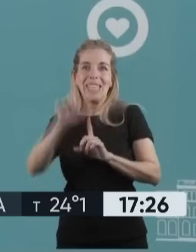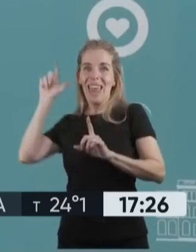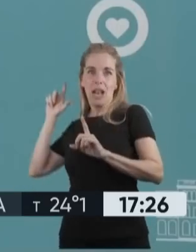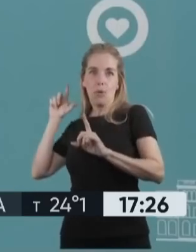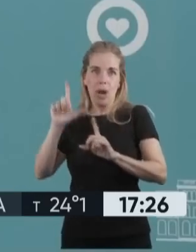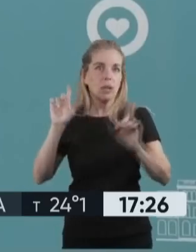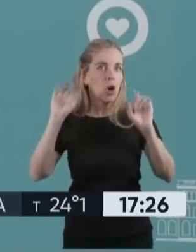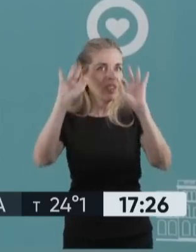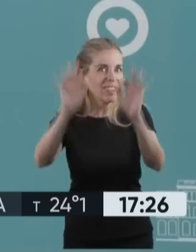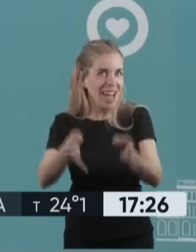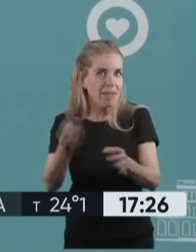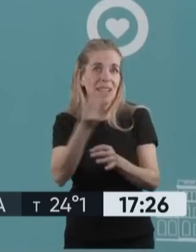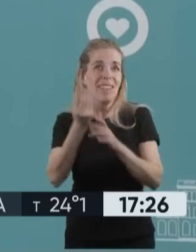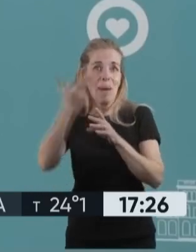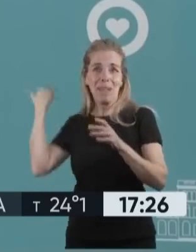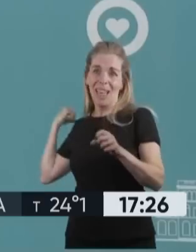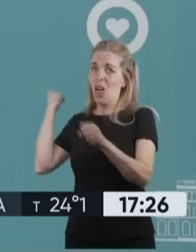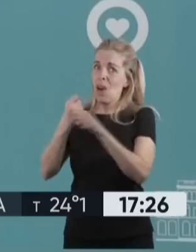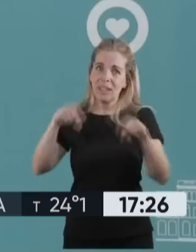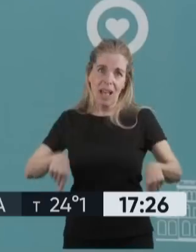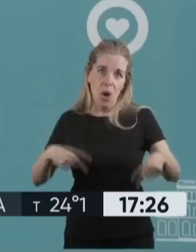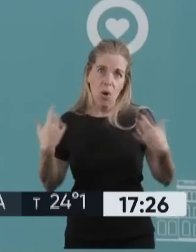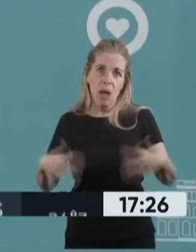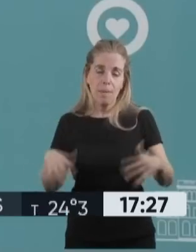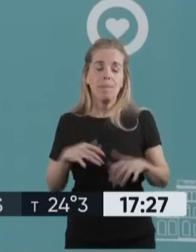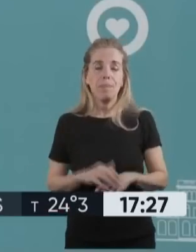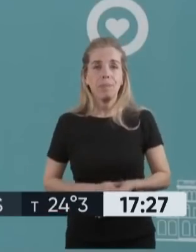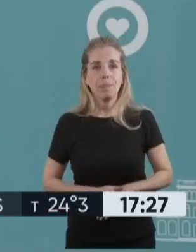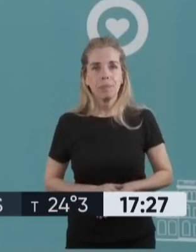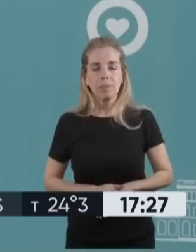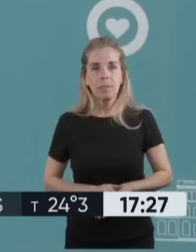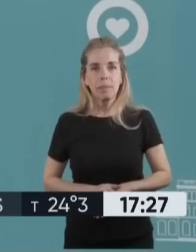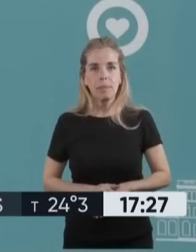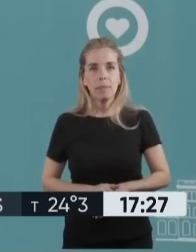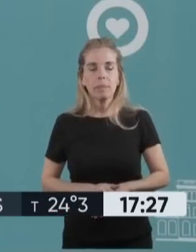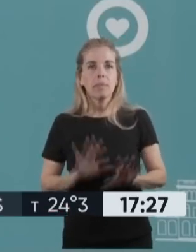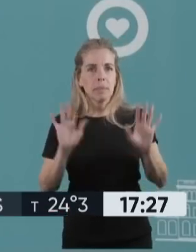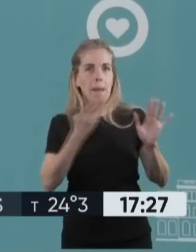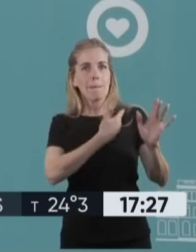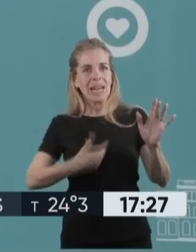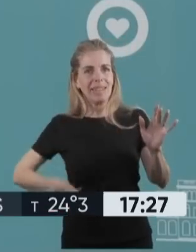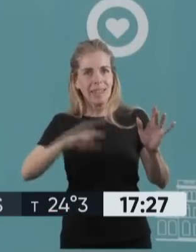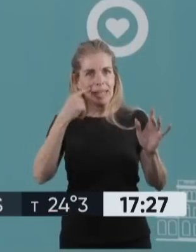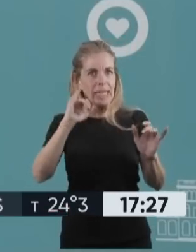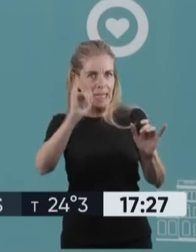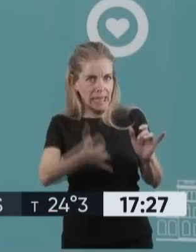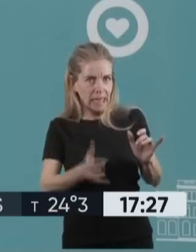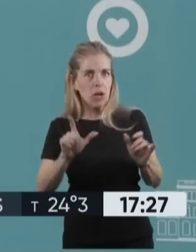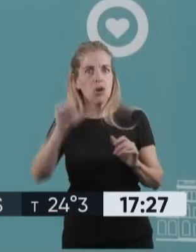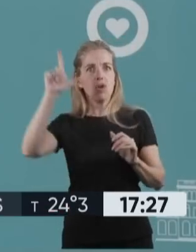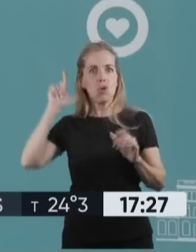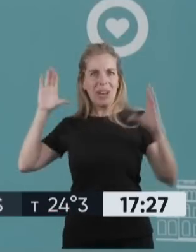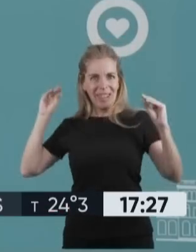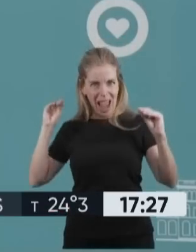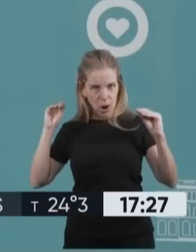todos ustedes saben, desde el sábado también, cuando hubo novedades. El presidente se reunió con la vicepresidenta el lunes a la noche. Ustedes